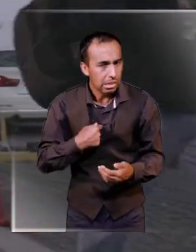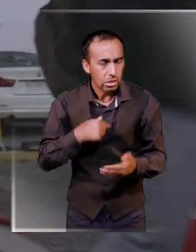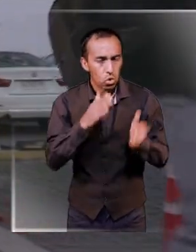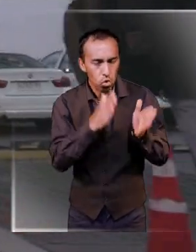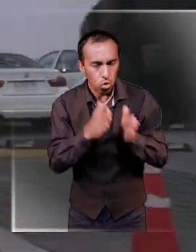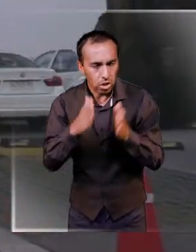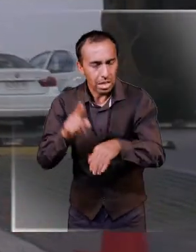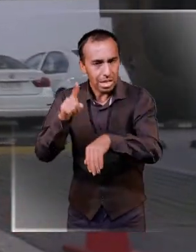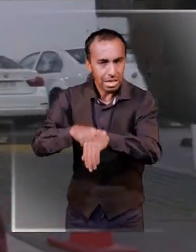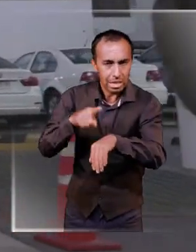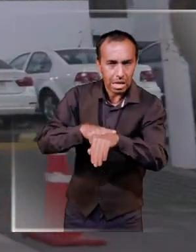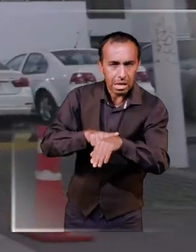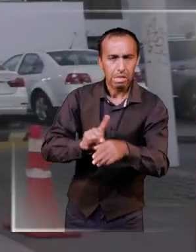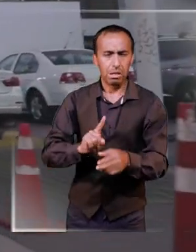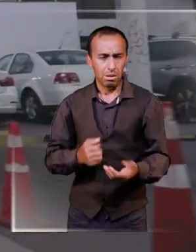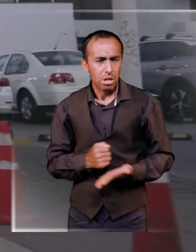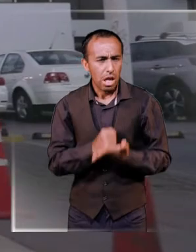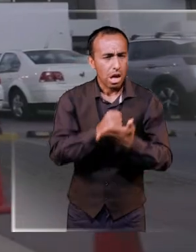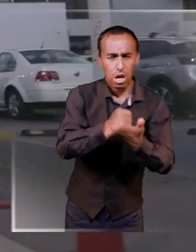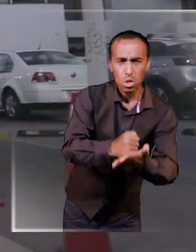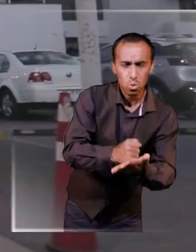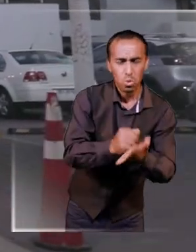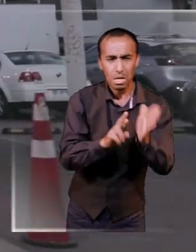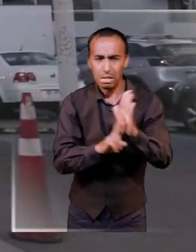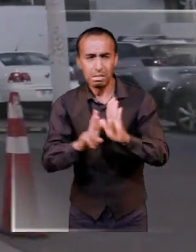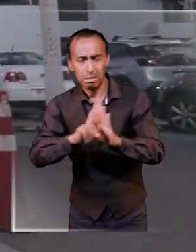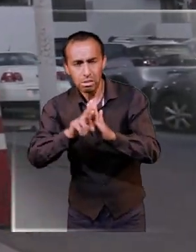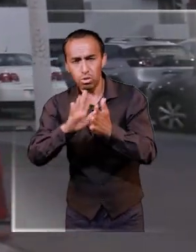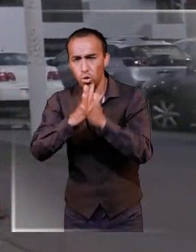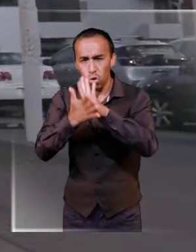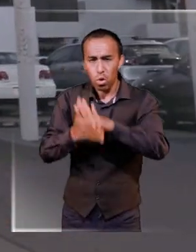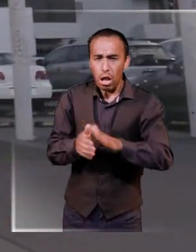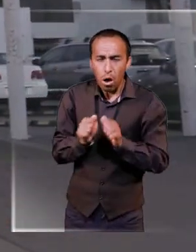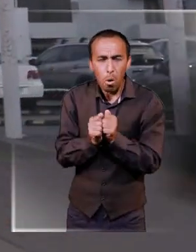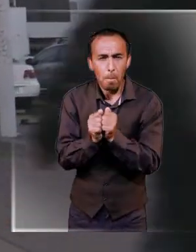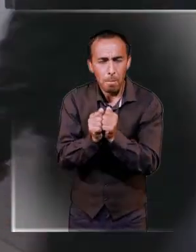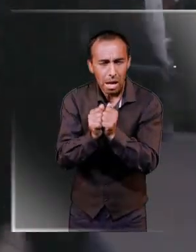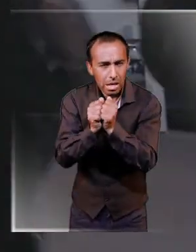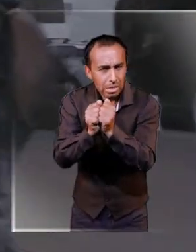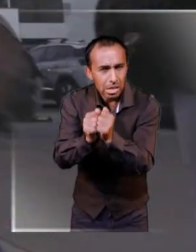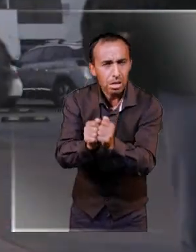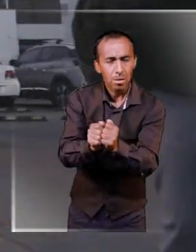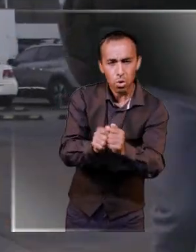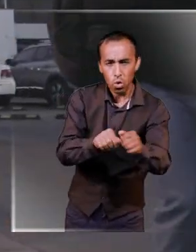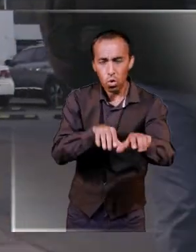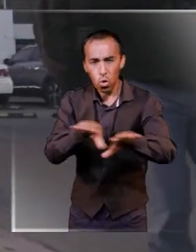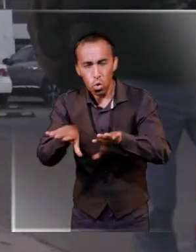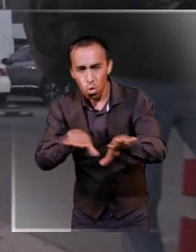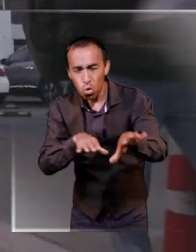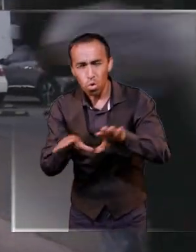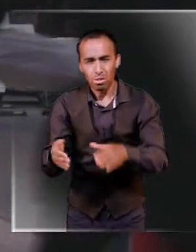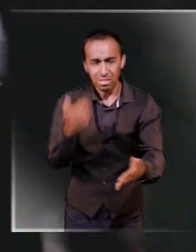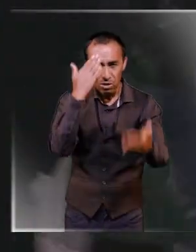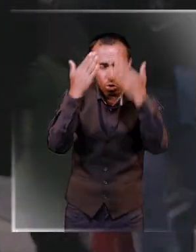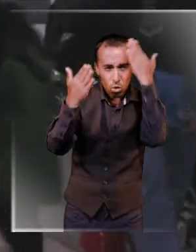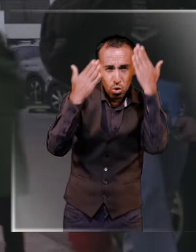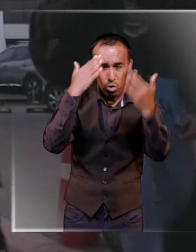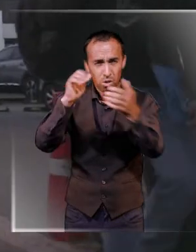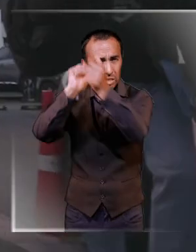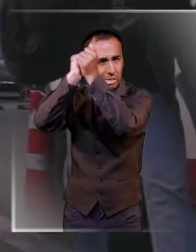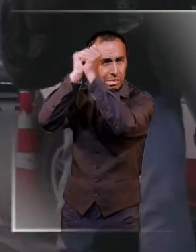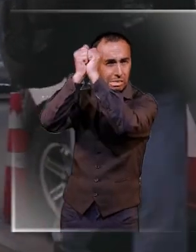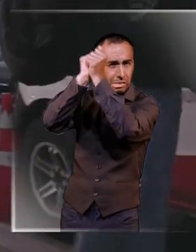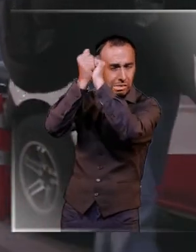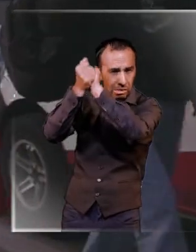en relación al trabajo que ellos necesitan, que tiene que ver con las terapias, con el acompañamiento a sus sesiones psicológicas, neurológicas, psiquiátricas,